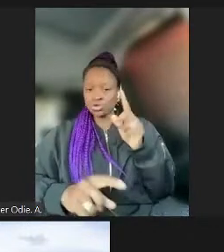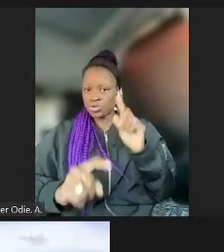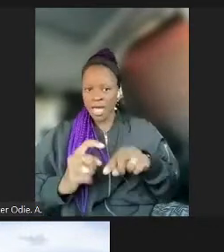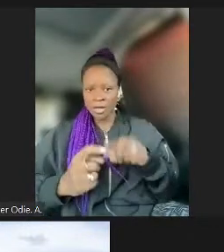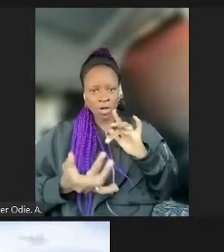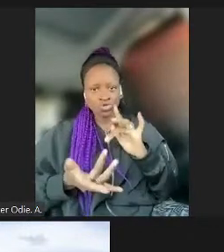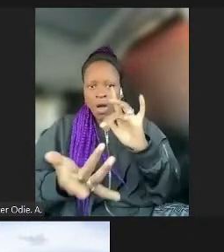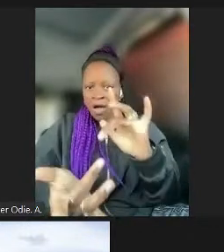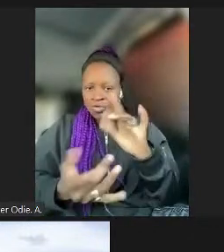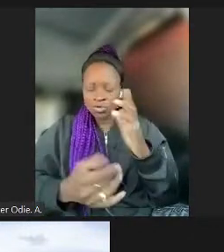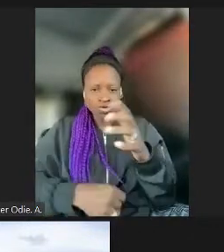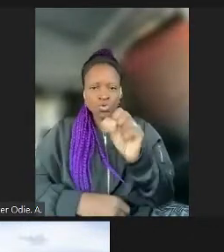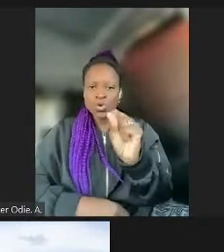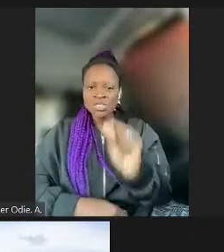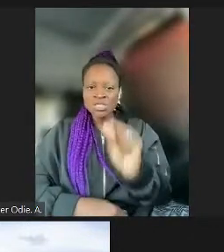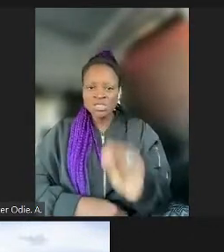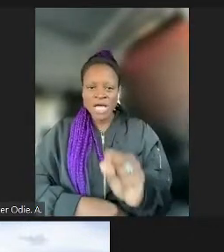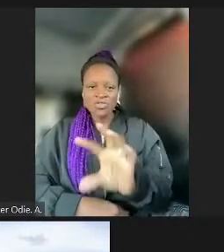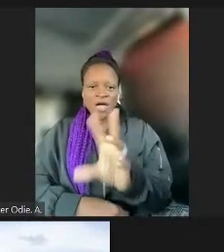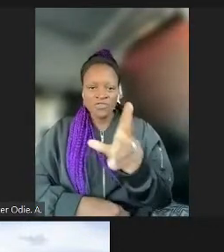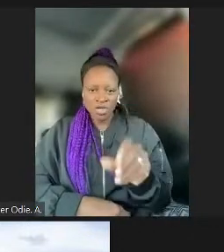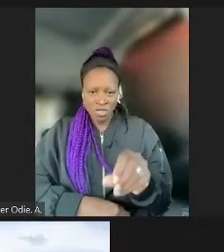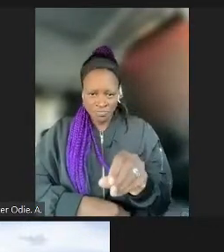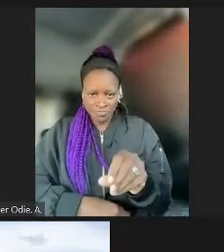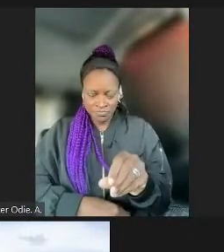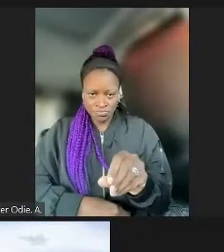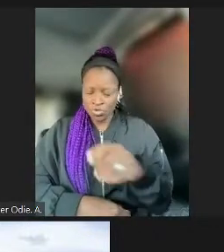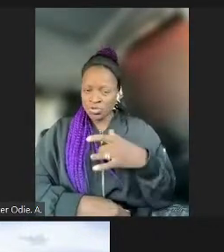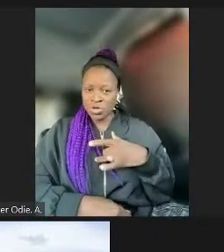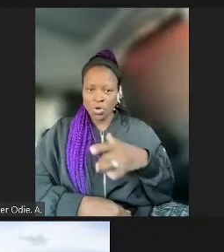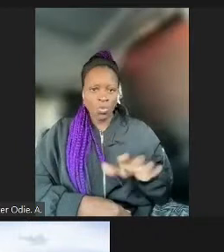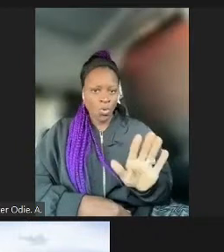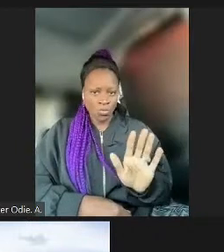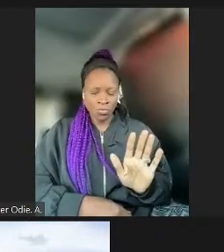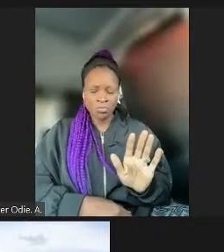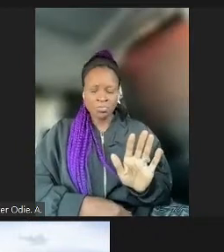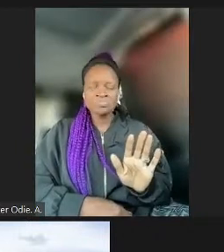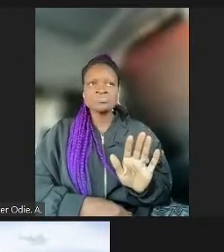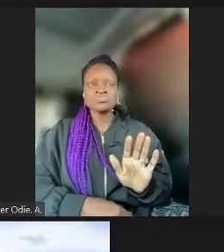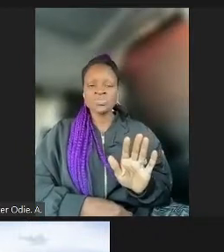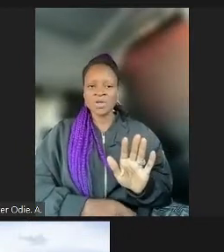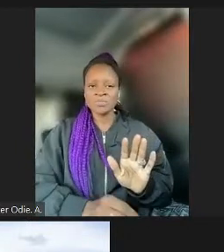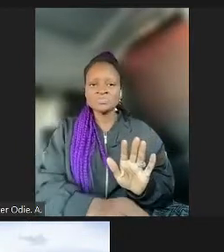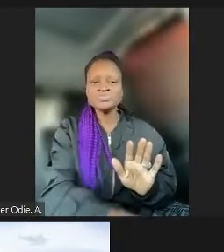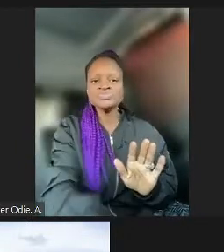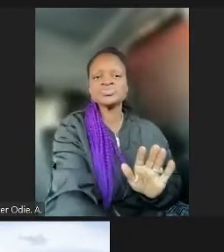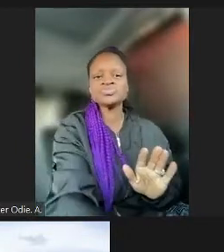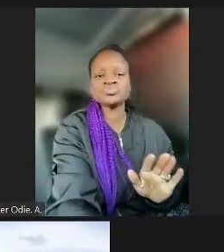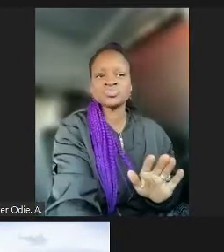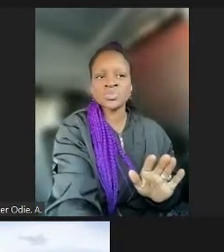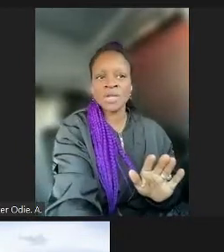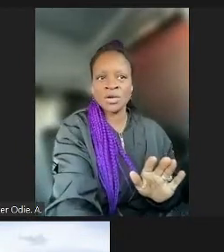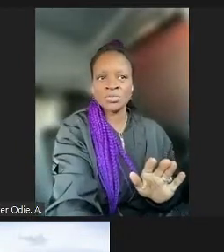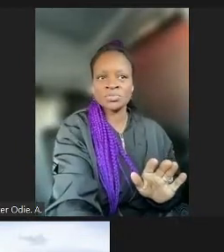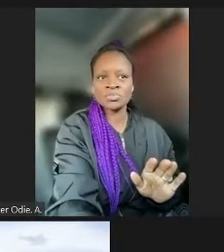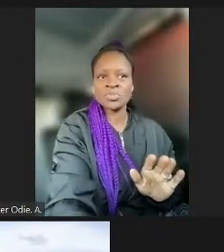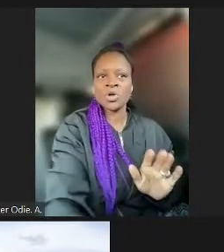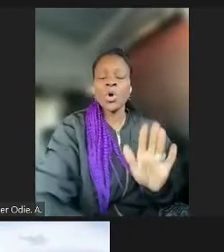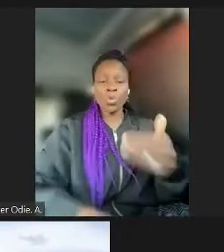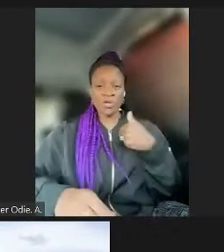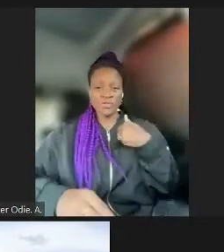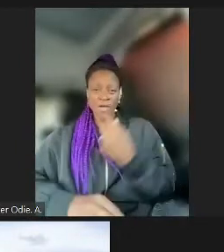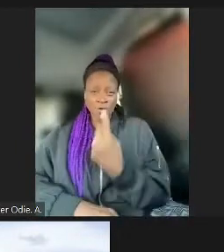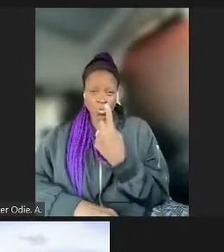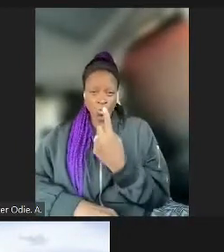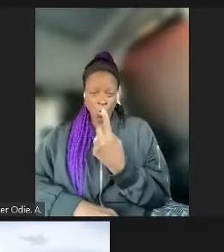están en el sur de África. Entonces, como dijo ahorita Paul, sí sabemos que solamente hemos tenido